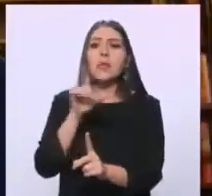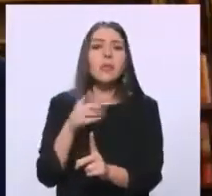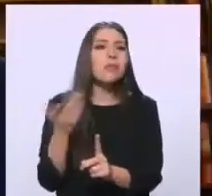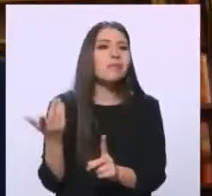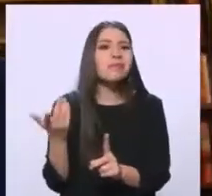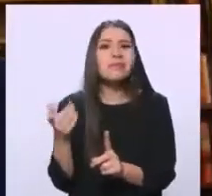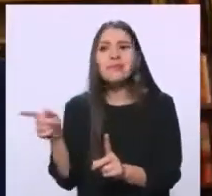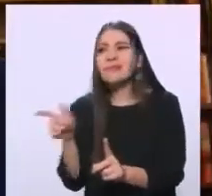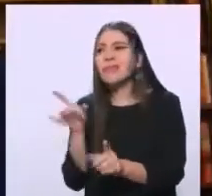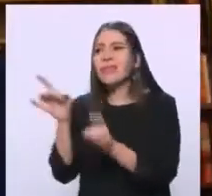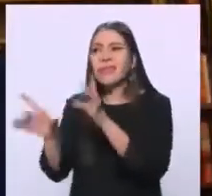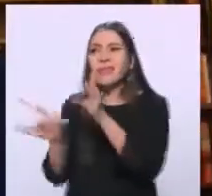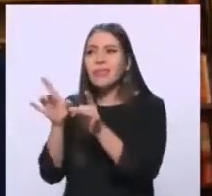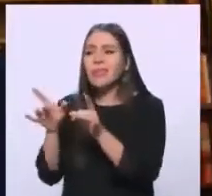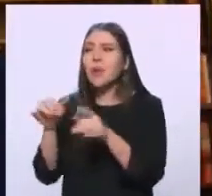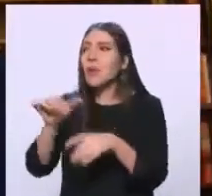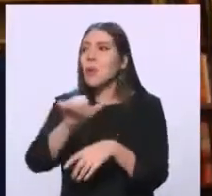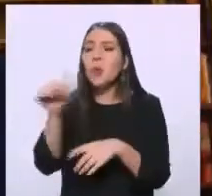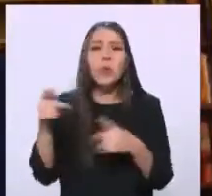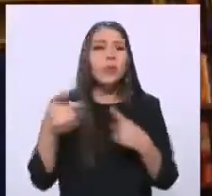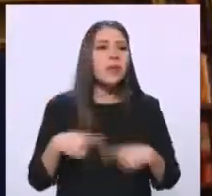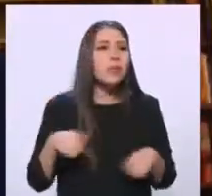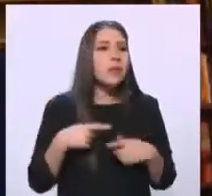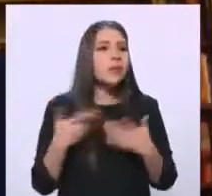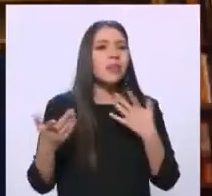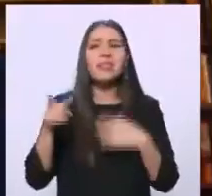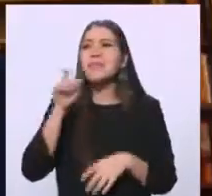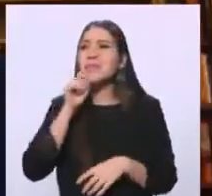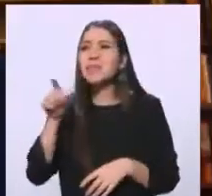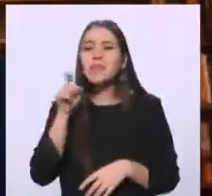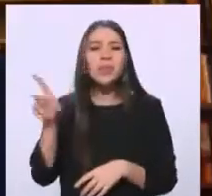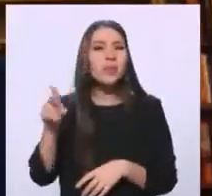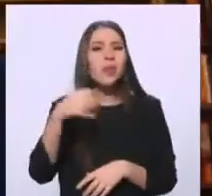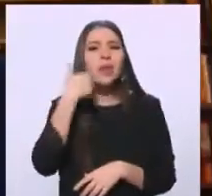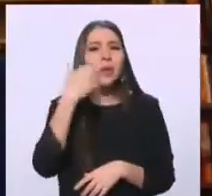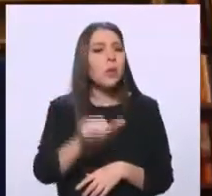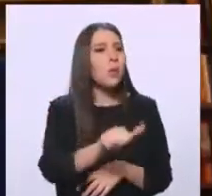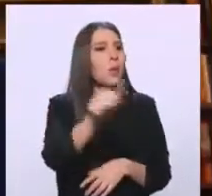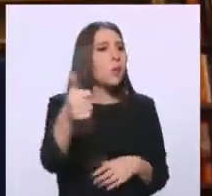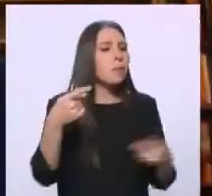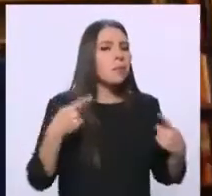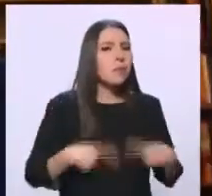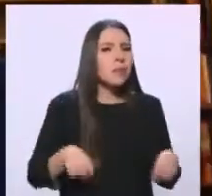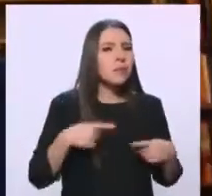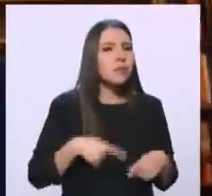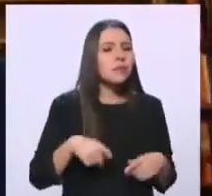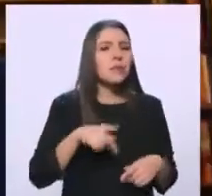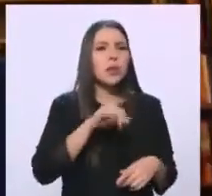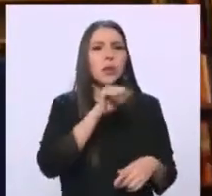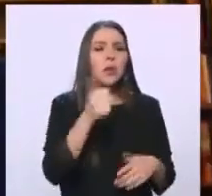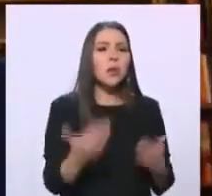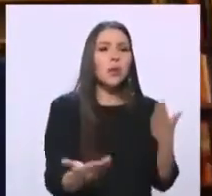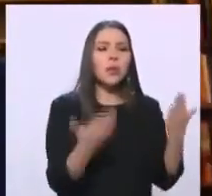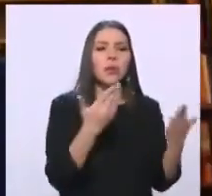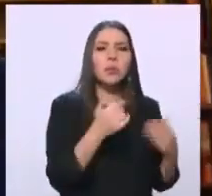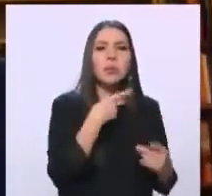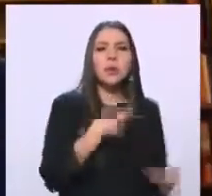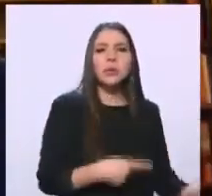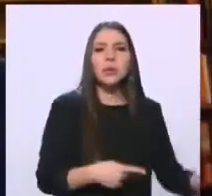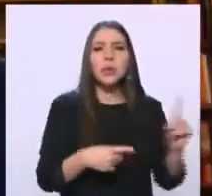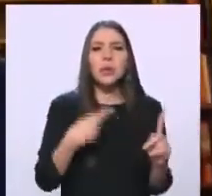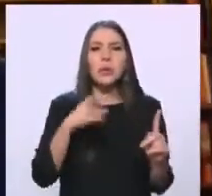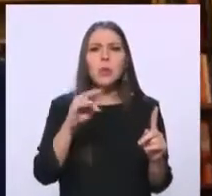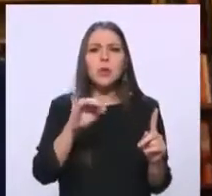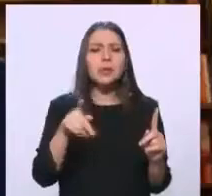mesa, se fueron por un individuo que irrumpió desde afuera en el Partido Conservador, que es Boris Johnson, y le